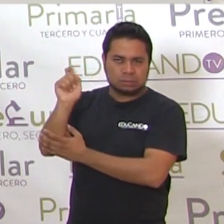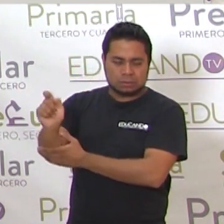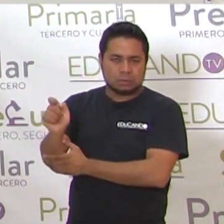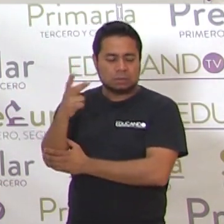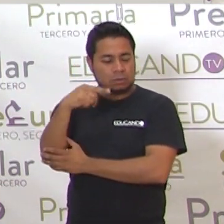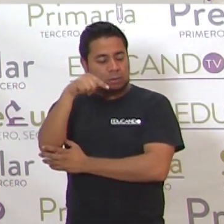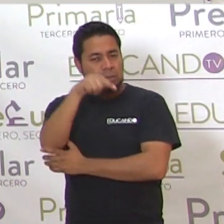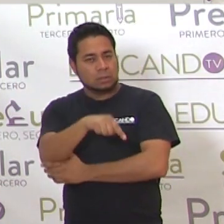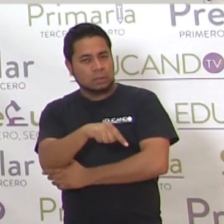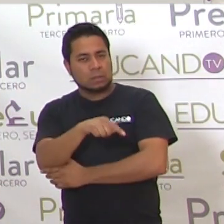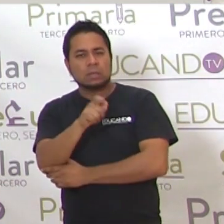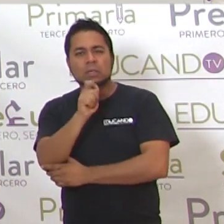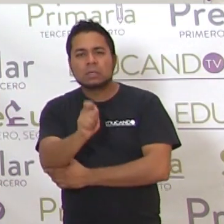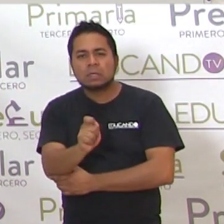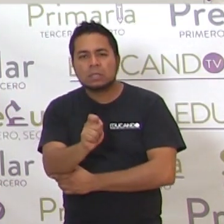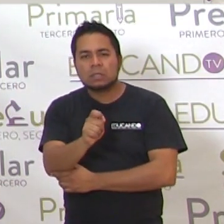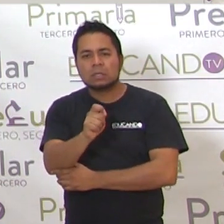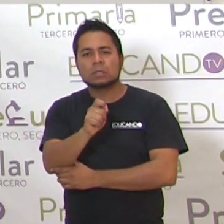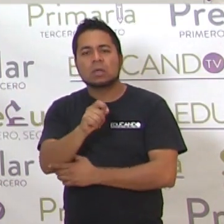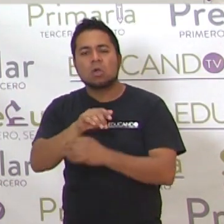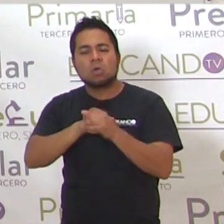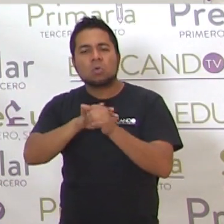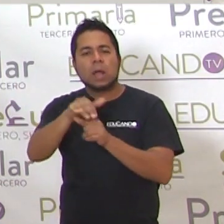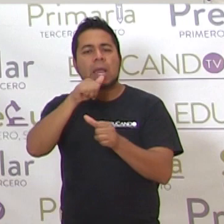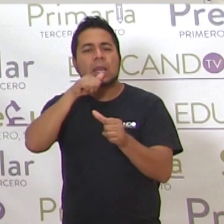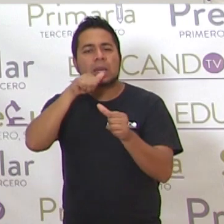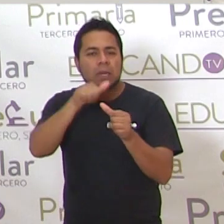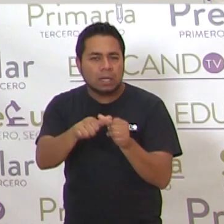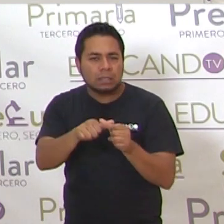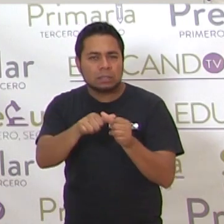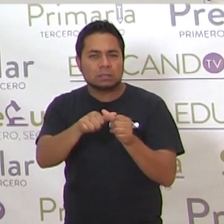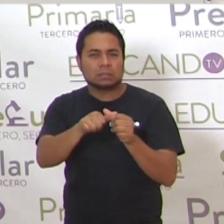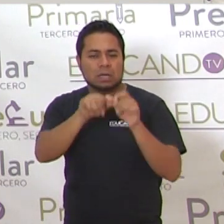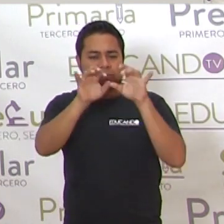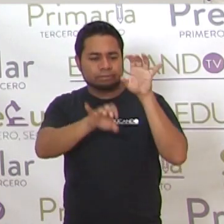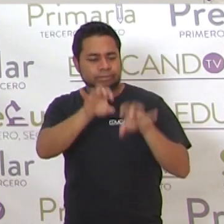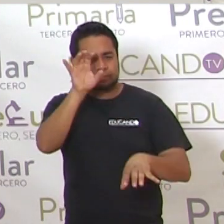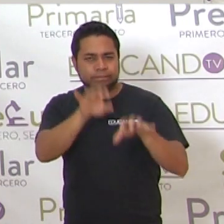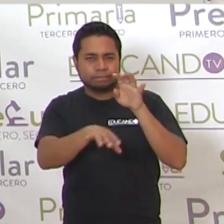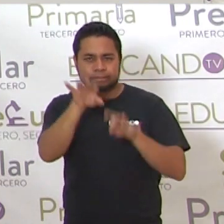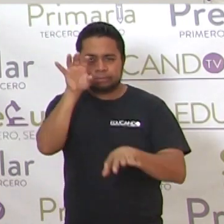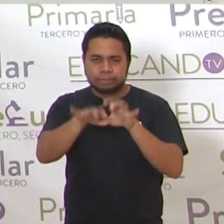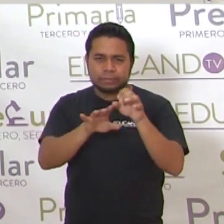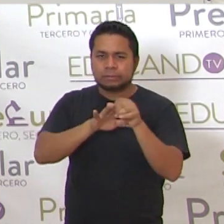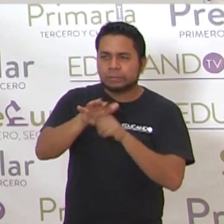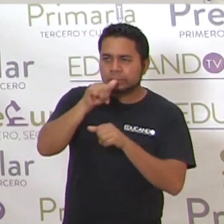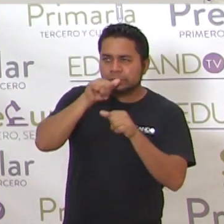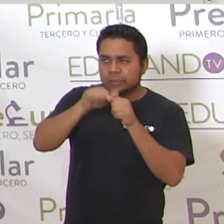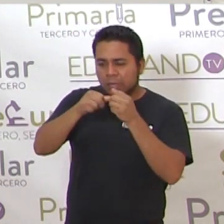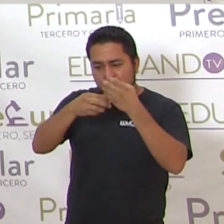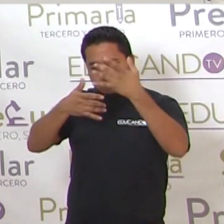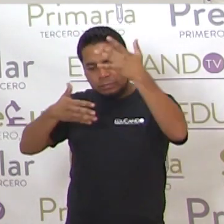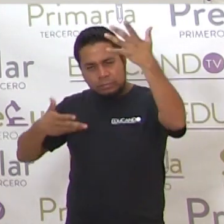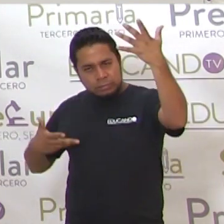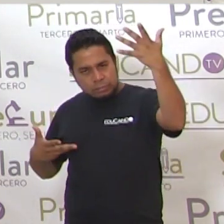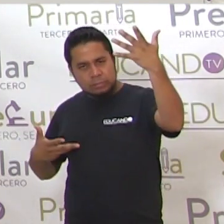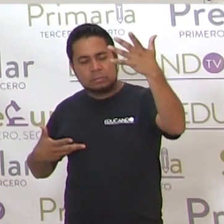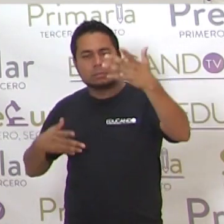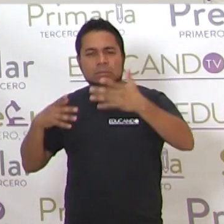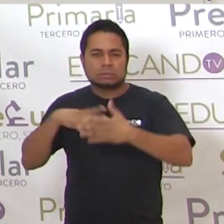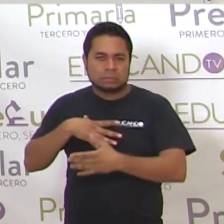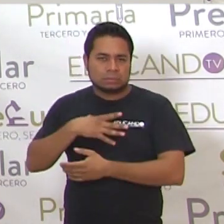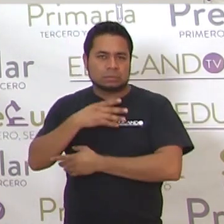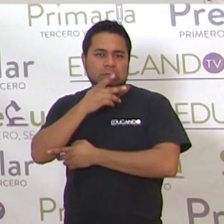al tipos de escritura bien al tipo de letra mejor conocida